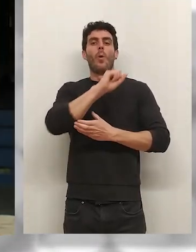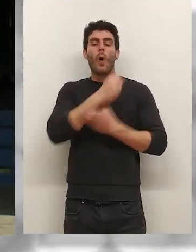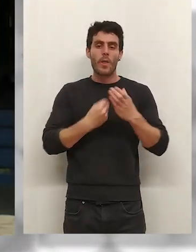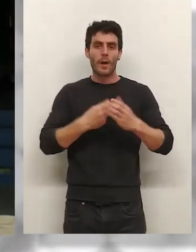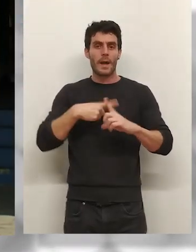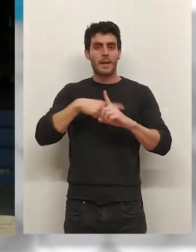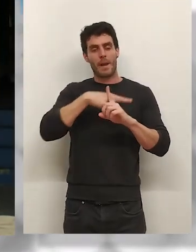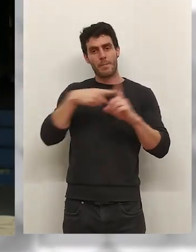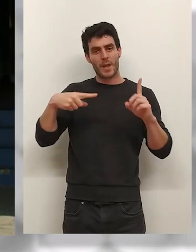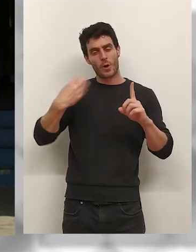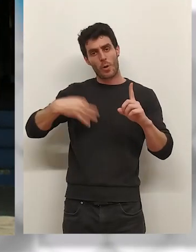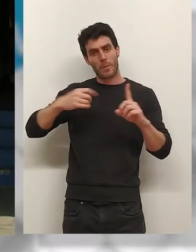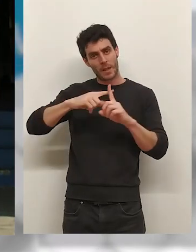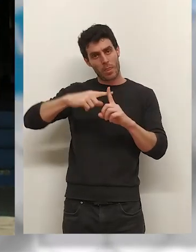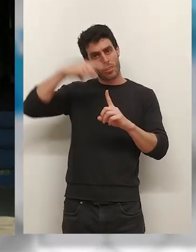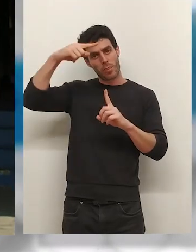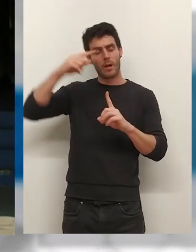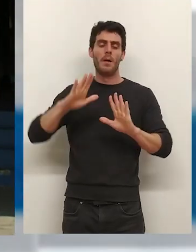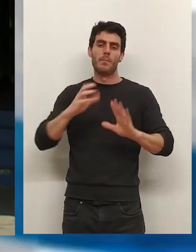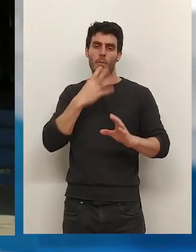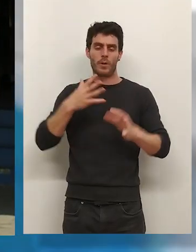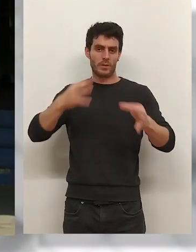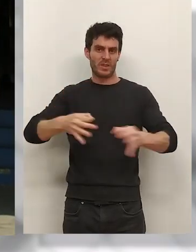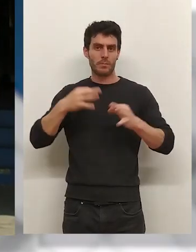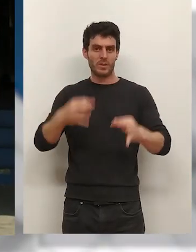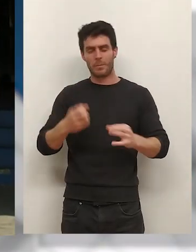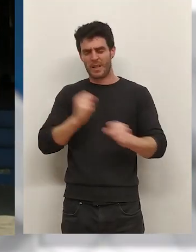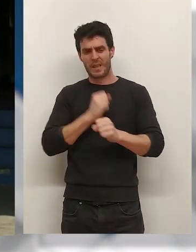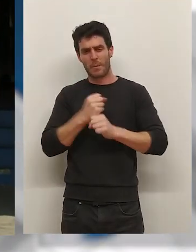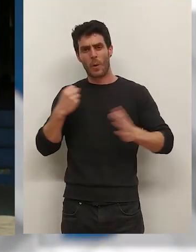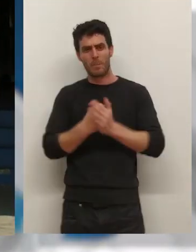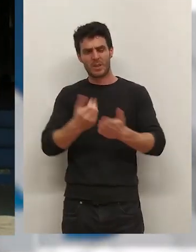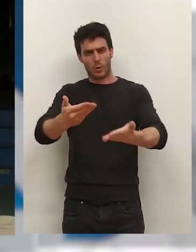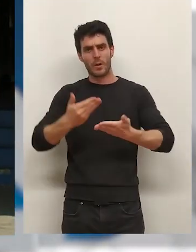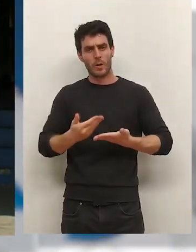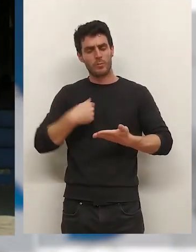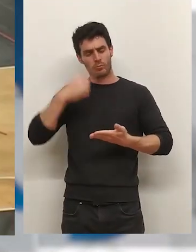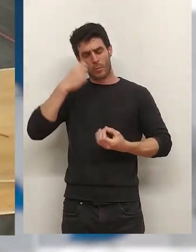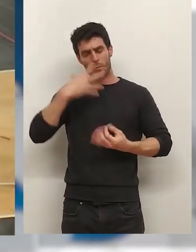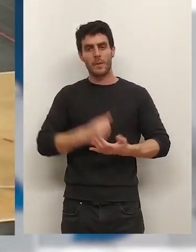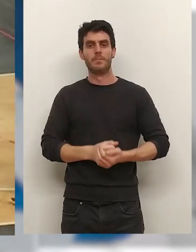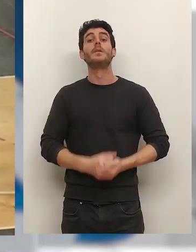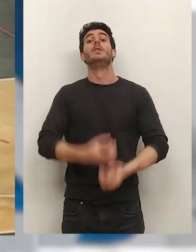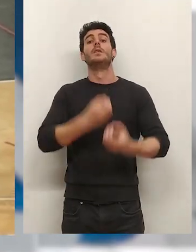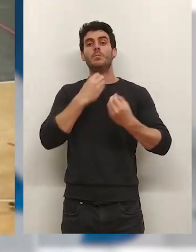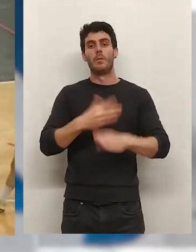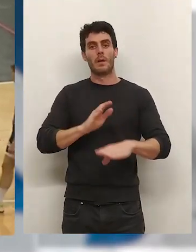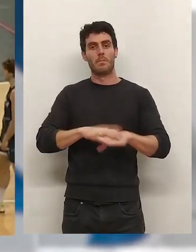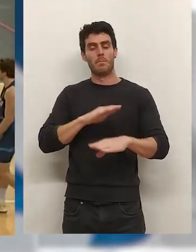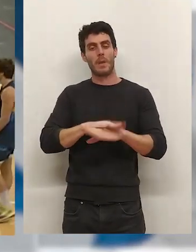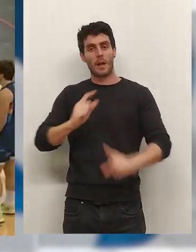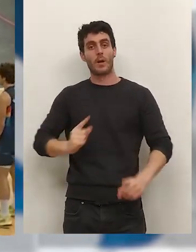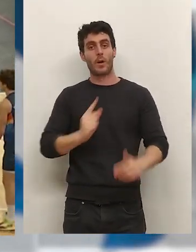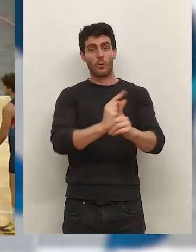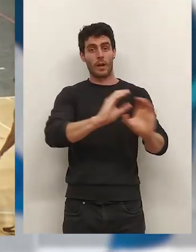que su nivel medio está mucho más alto de lo que hicieron aquí, pero que siempre lo han dado todo y nos han ayudado y yo creo que allí van a estar muy bien. Muy bien para